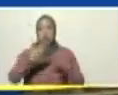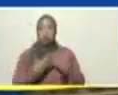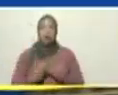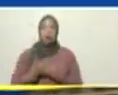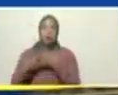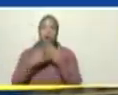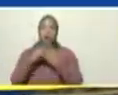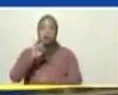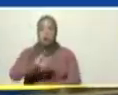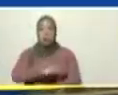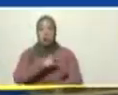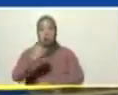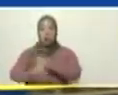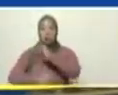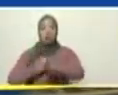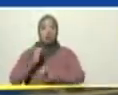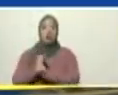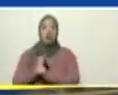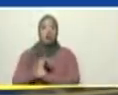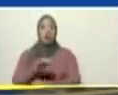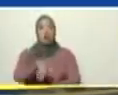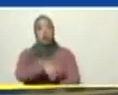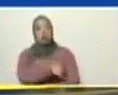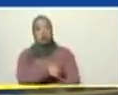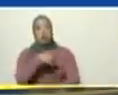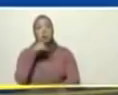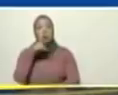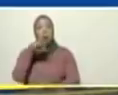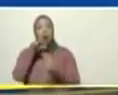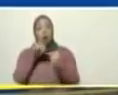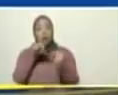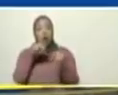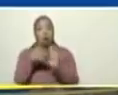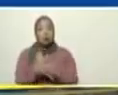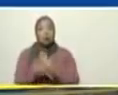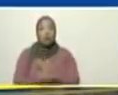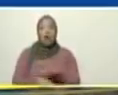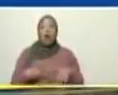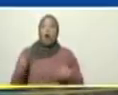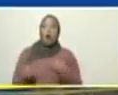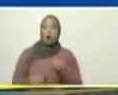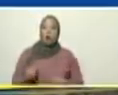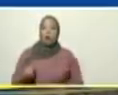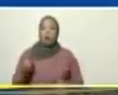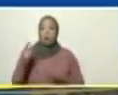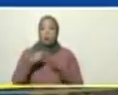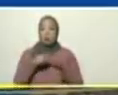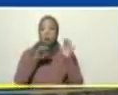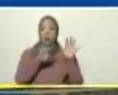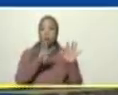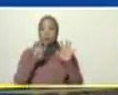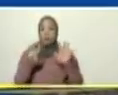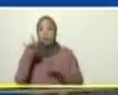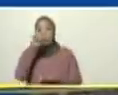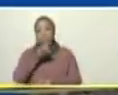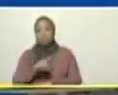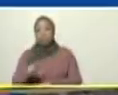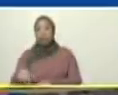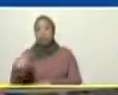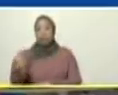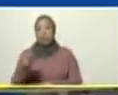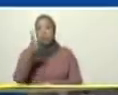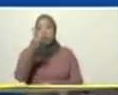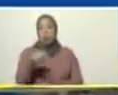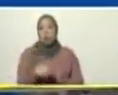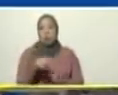de la Universidad Internacional de las Comunicaciones, y hablábamos, bueno, de eso que ocurrió en el año 99, en el año 2002, en el